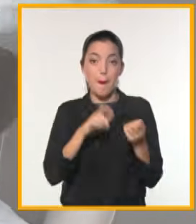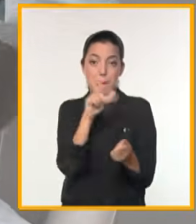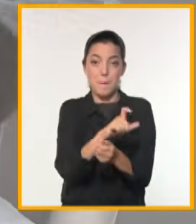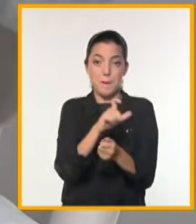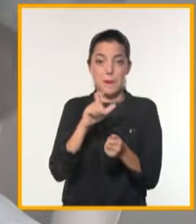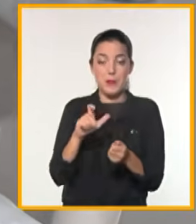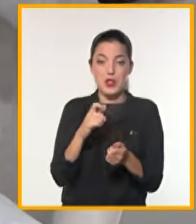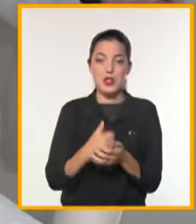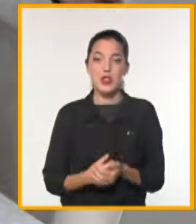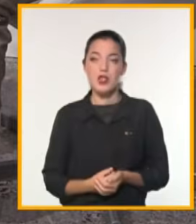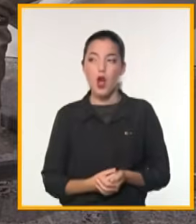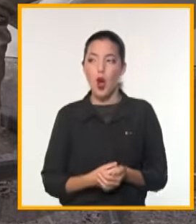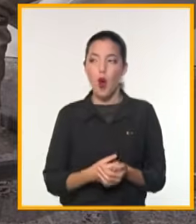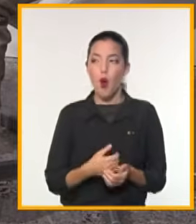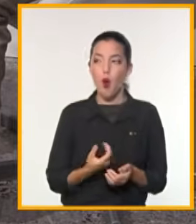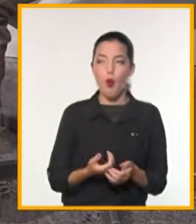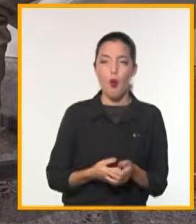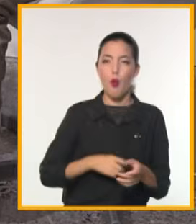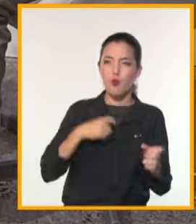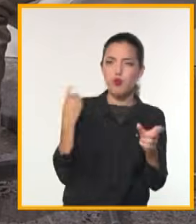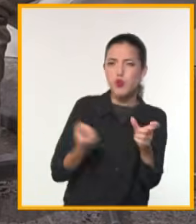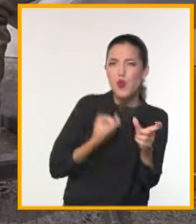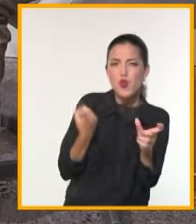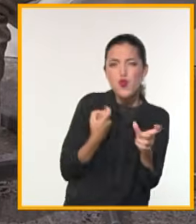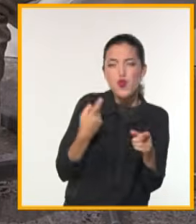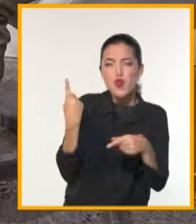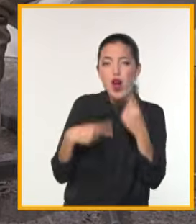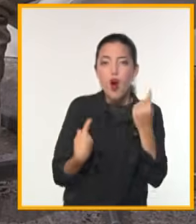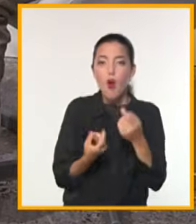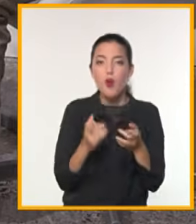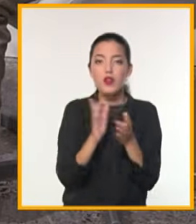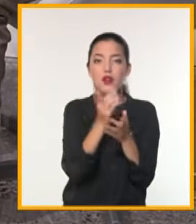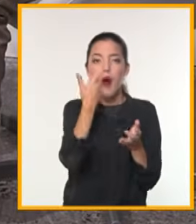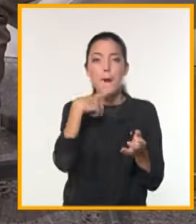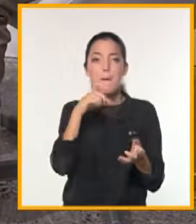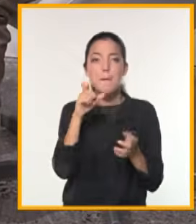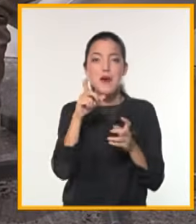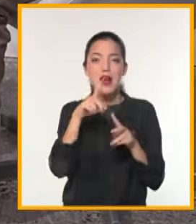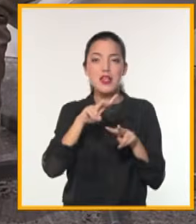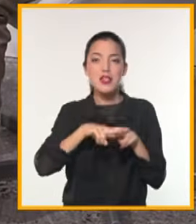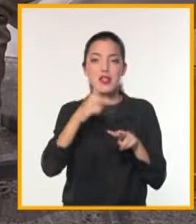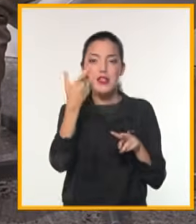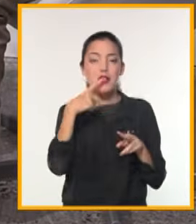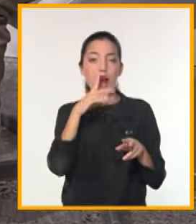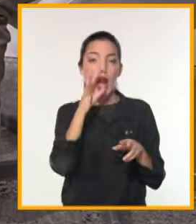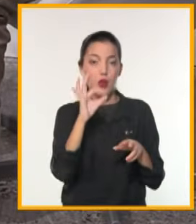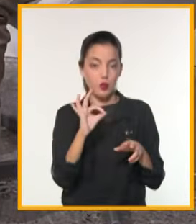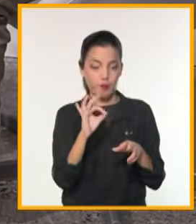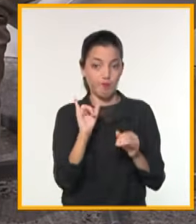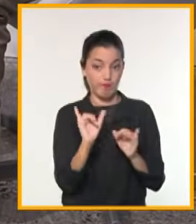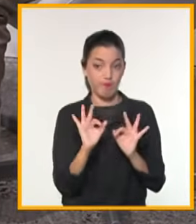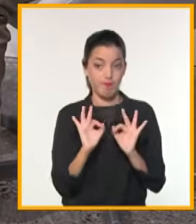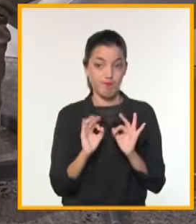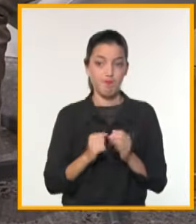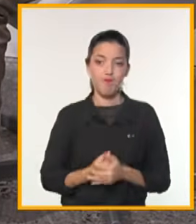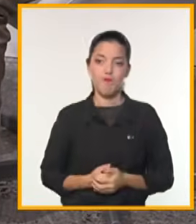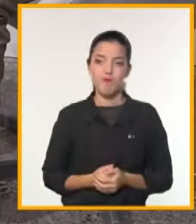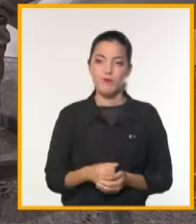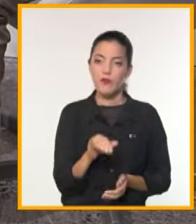Machado, y después siguió, donde toda su vida con marcas en el cuerpo y en la cabeza de